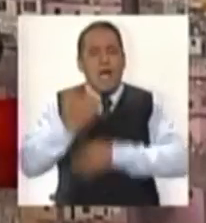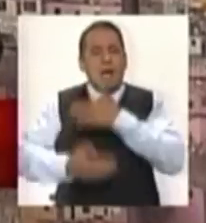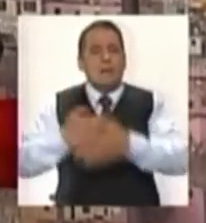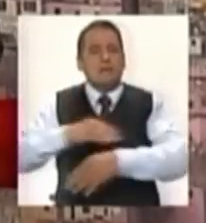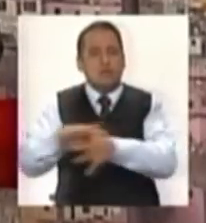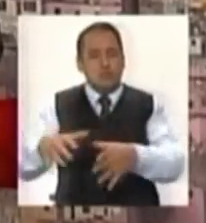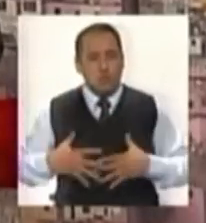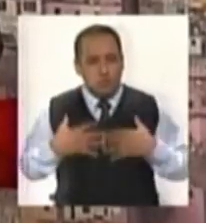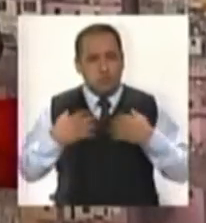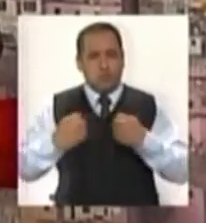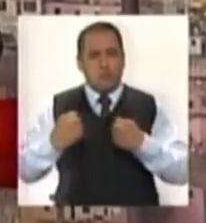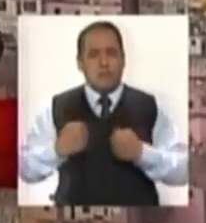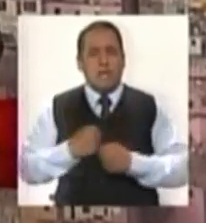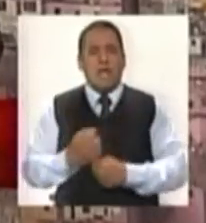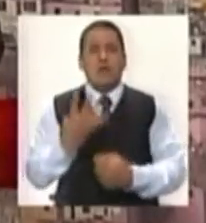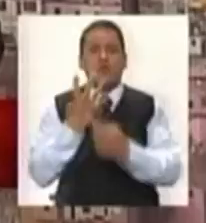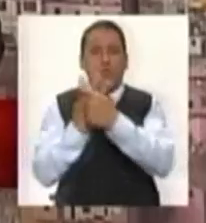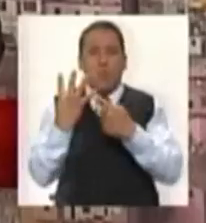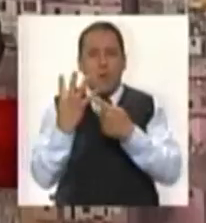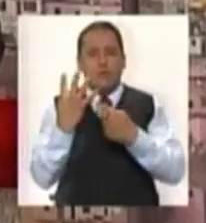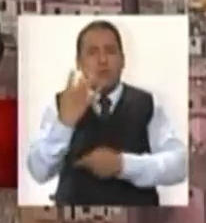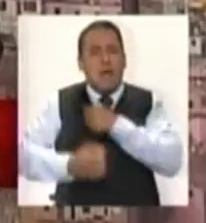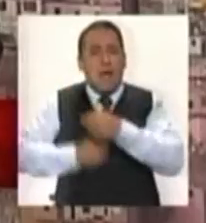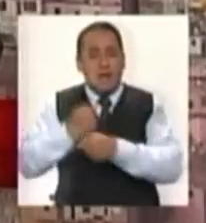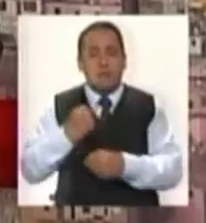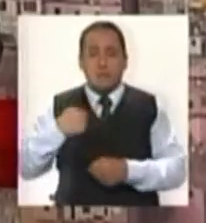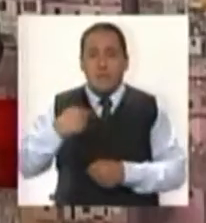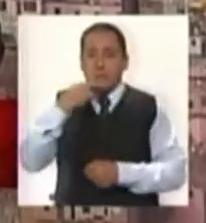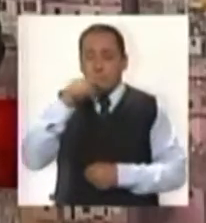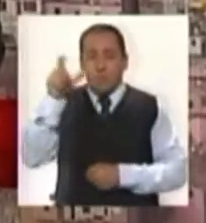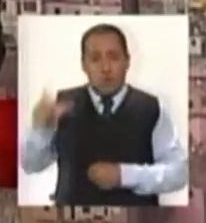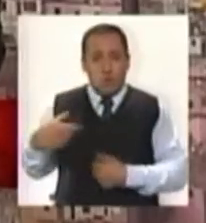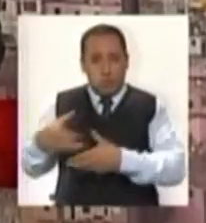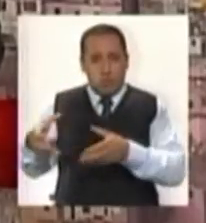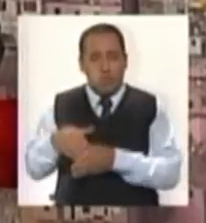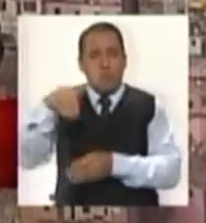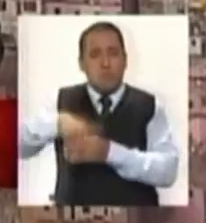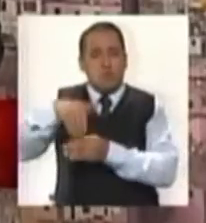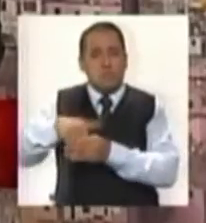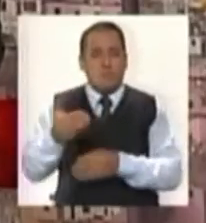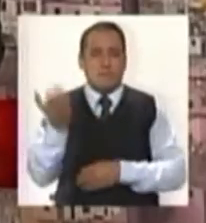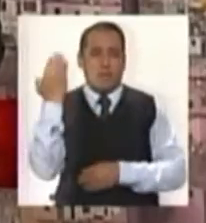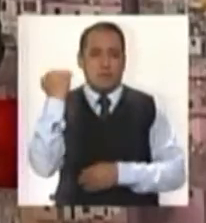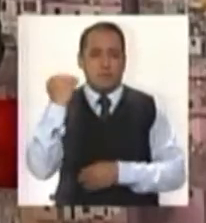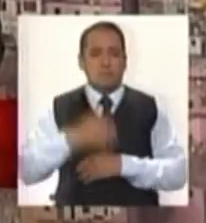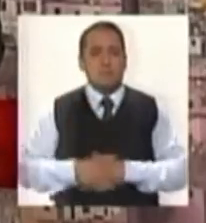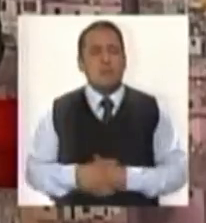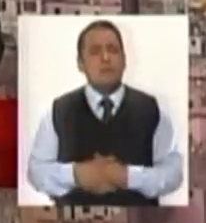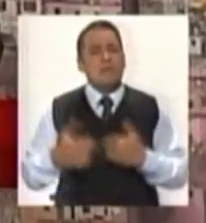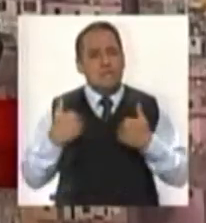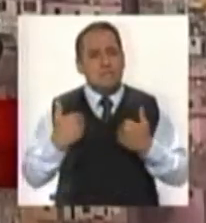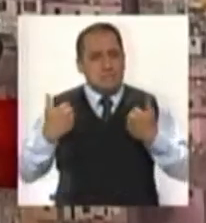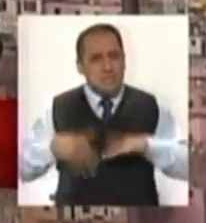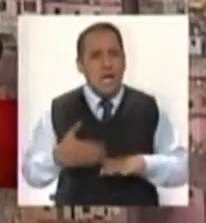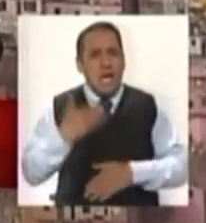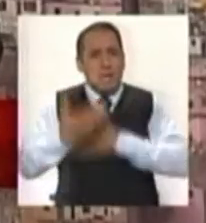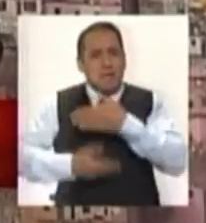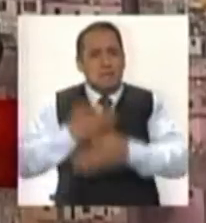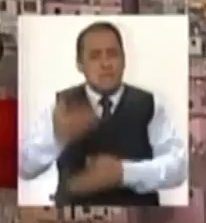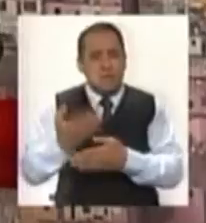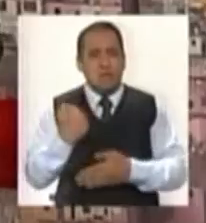su potencial en los 4 años para los que ella y nosotros fuimos elegidos. Y lo ya logrado por Susana